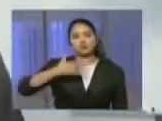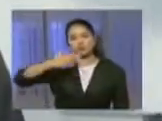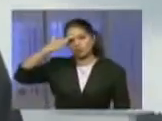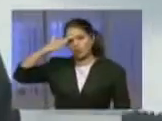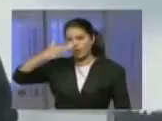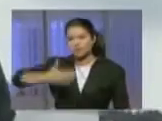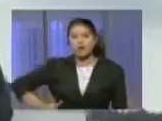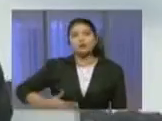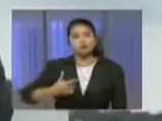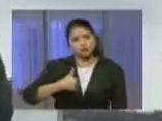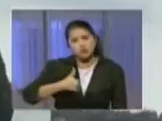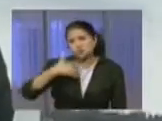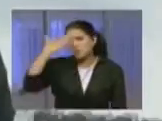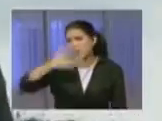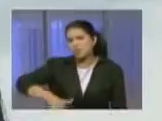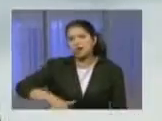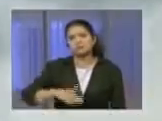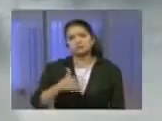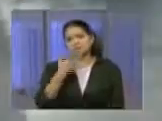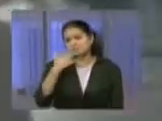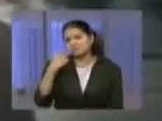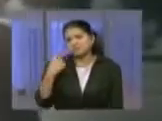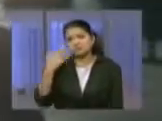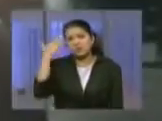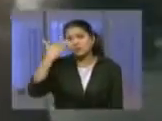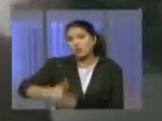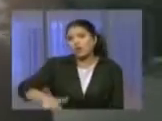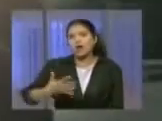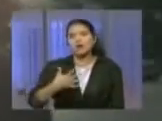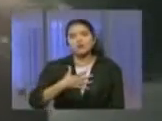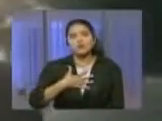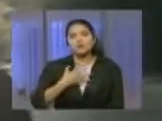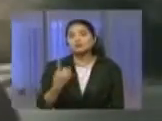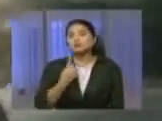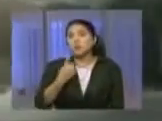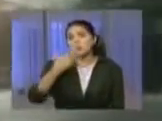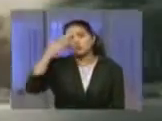eso es lo que yo soy más nada un